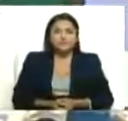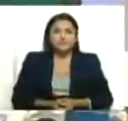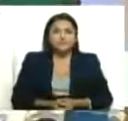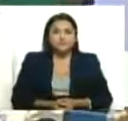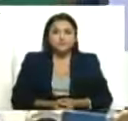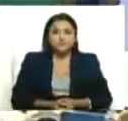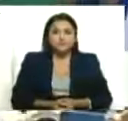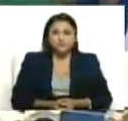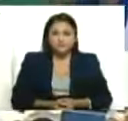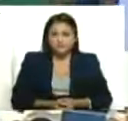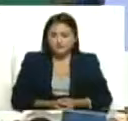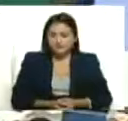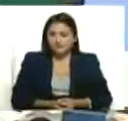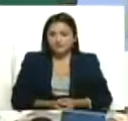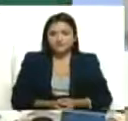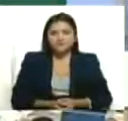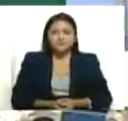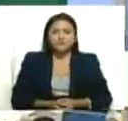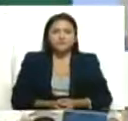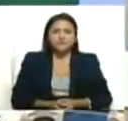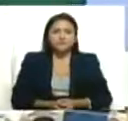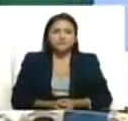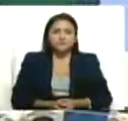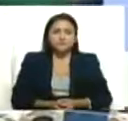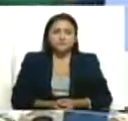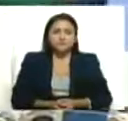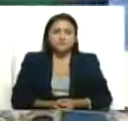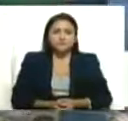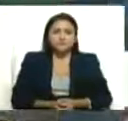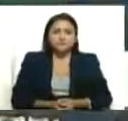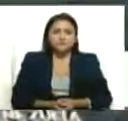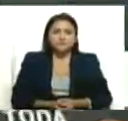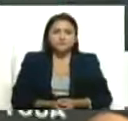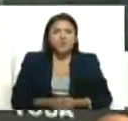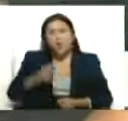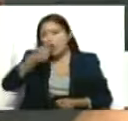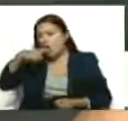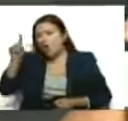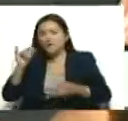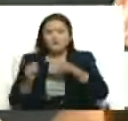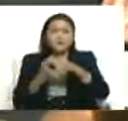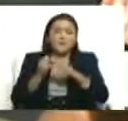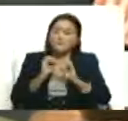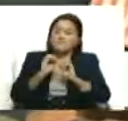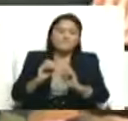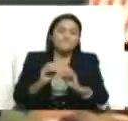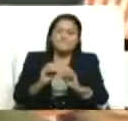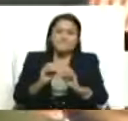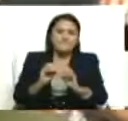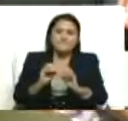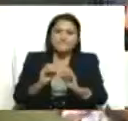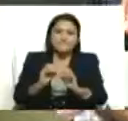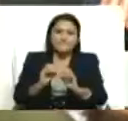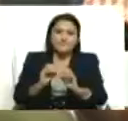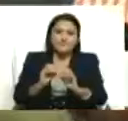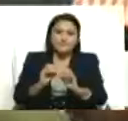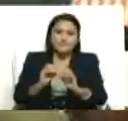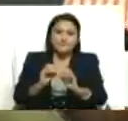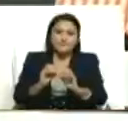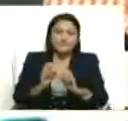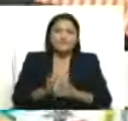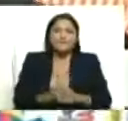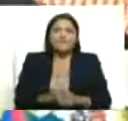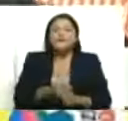Venezuela y la Guyana. No entra nadie más. Para que ahí hubo un buen oficiante de mutuo acuerdo.